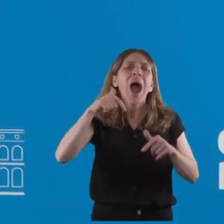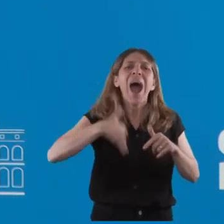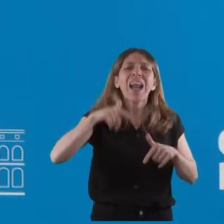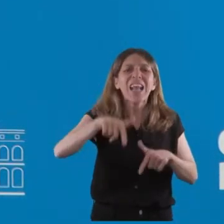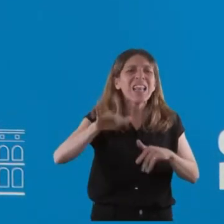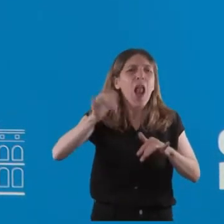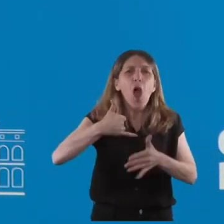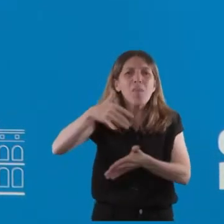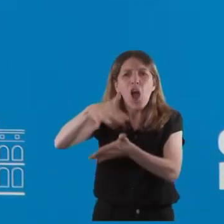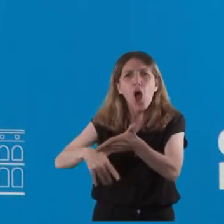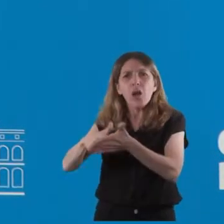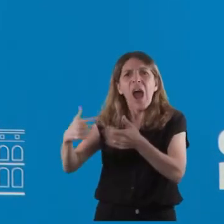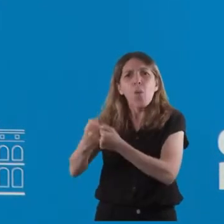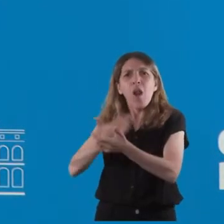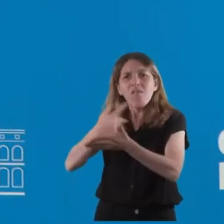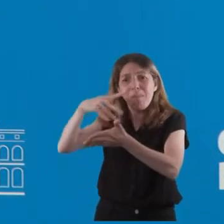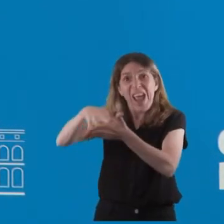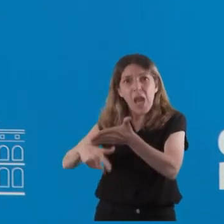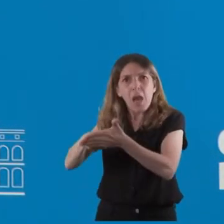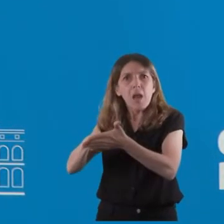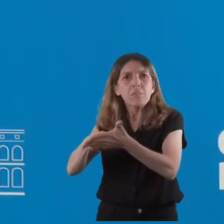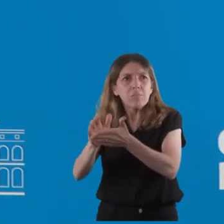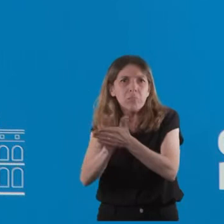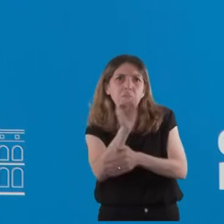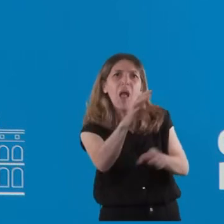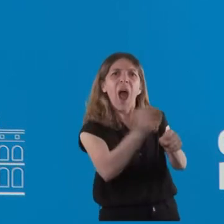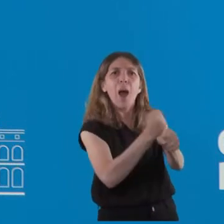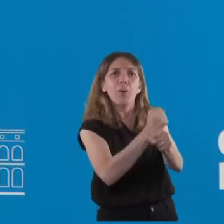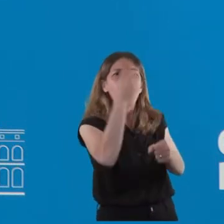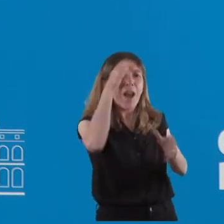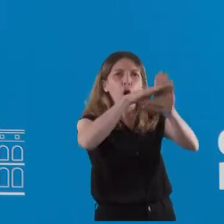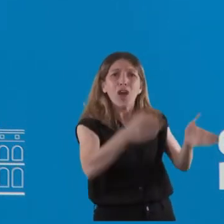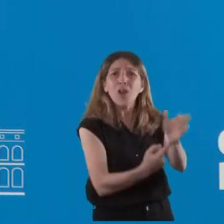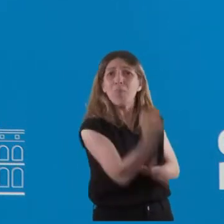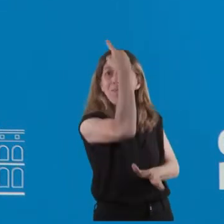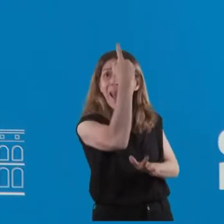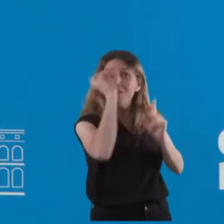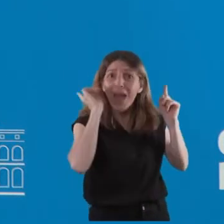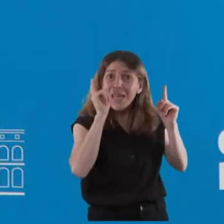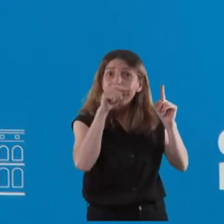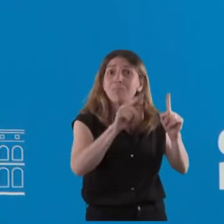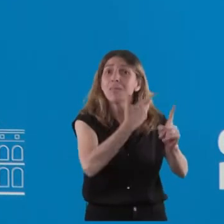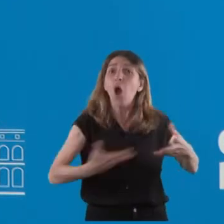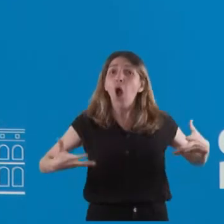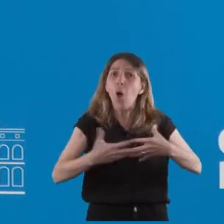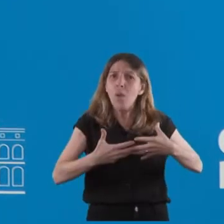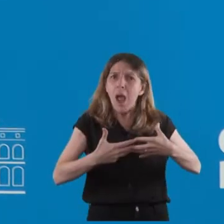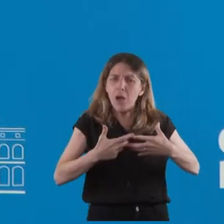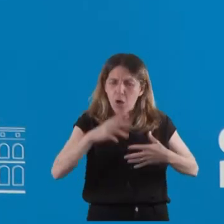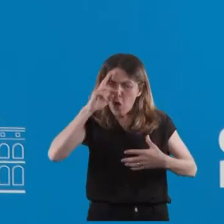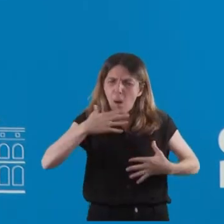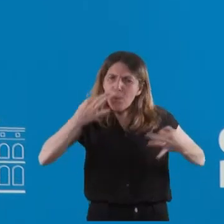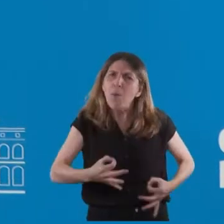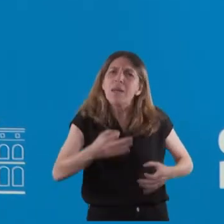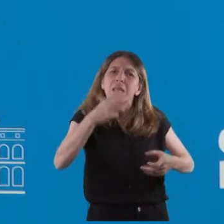aprobado además de que por primera vez este acuerdo va a ser aprobado en el congreso algo lo que se comprometió este gobierno para que no nos